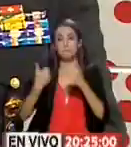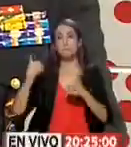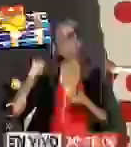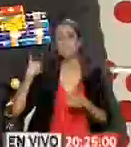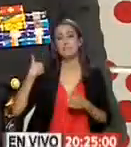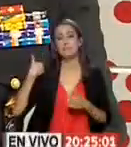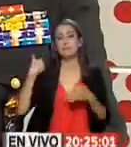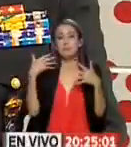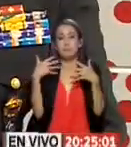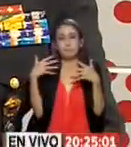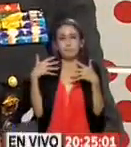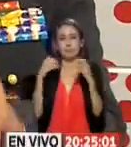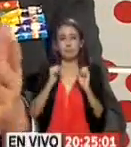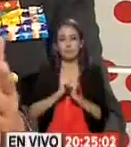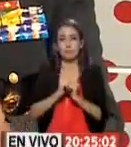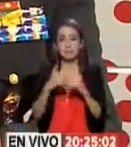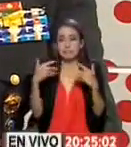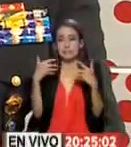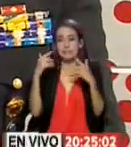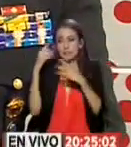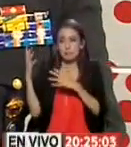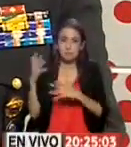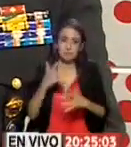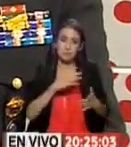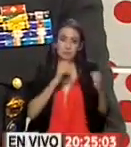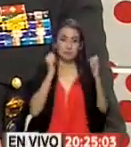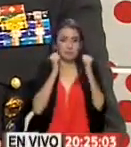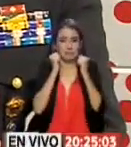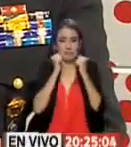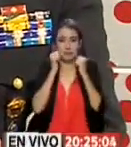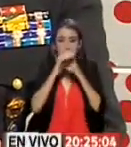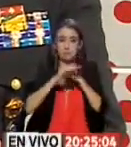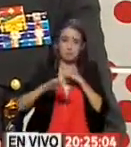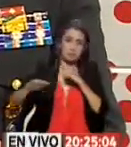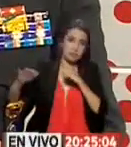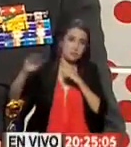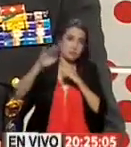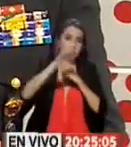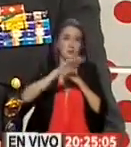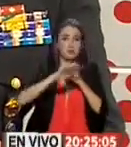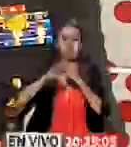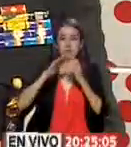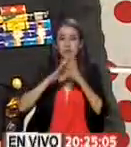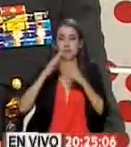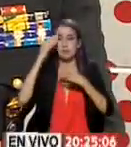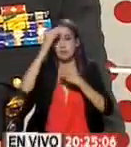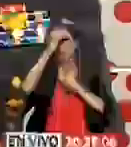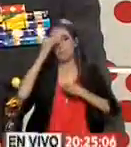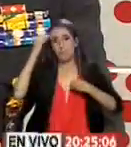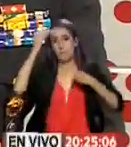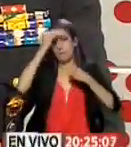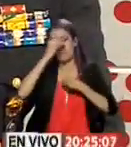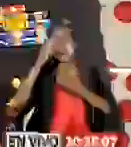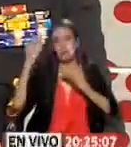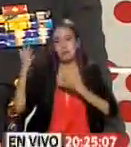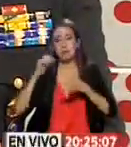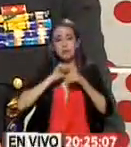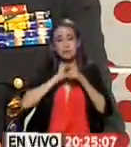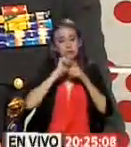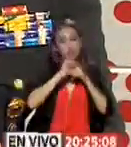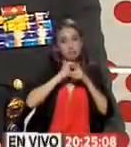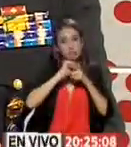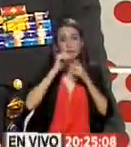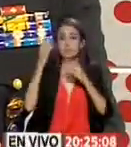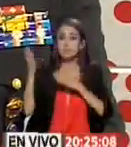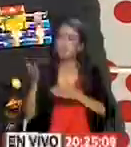miedo, tenemos temor, pero eso se va manifestado por el valor que viene del entrenamiento dado